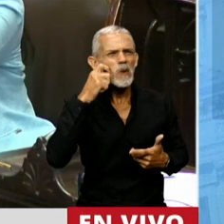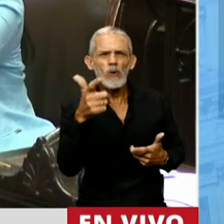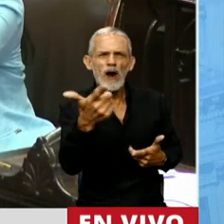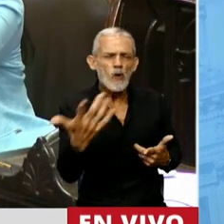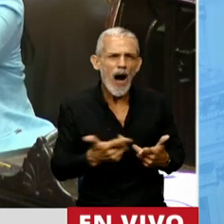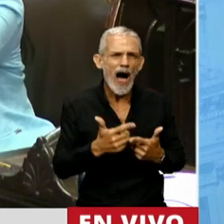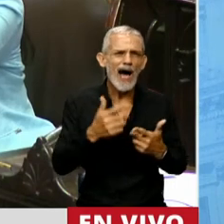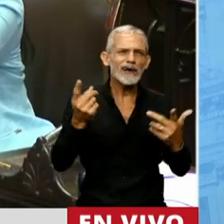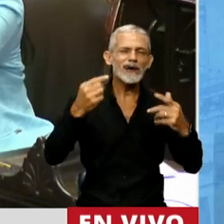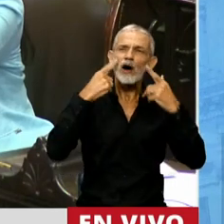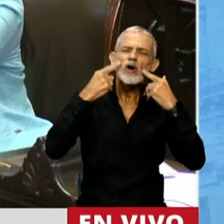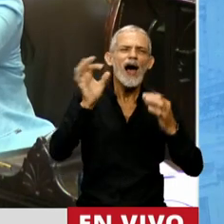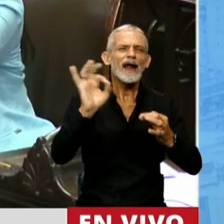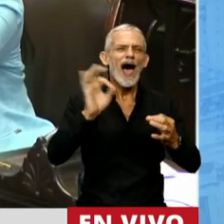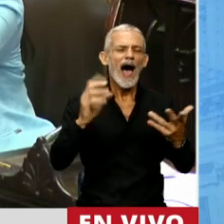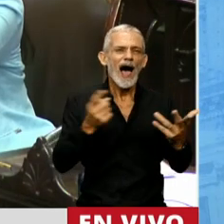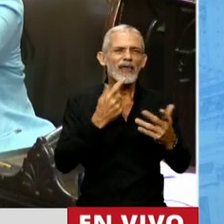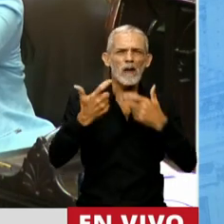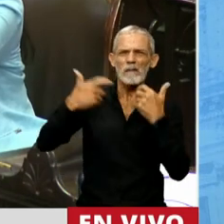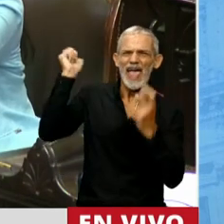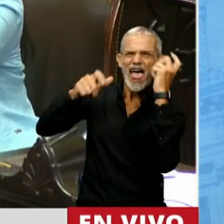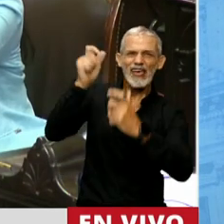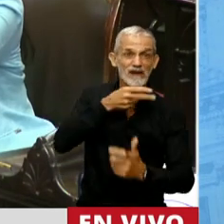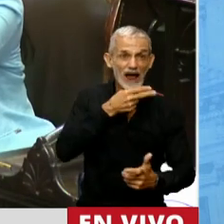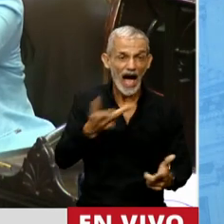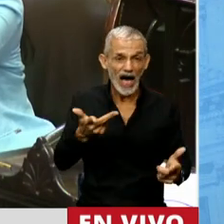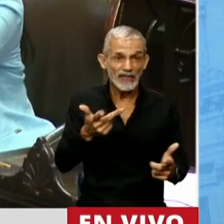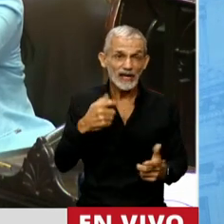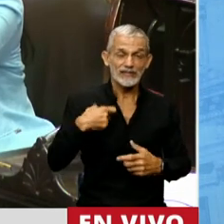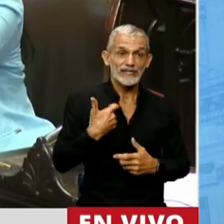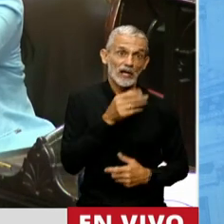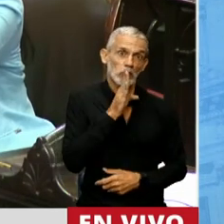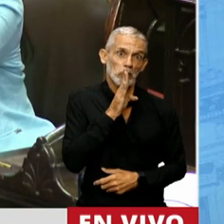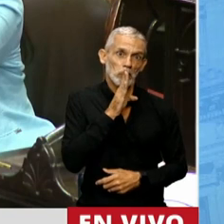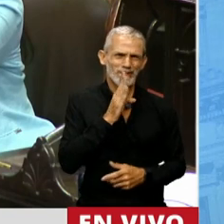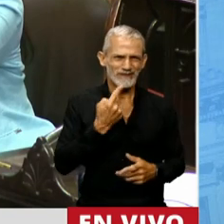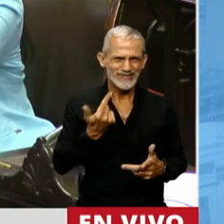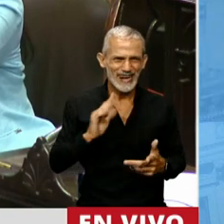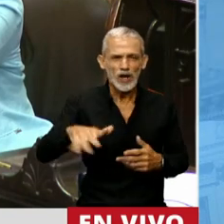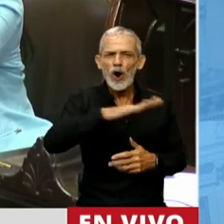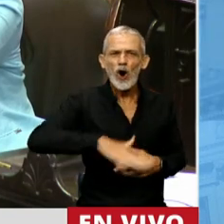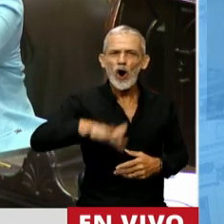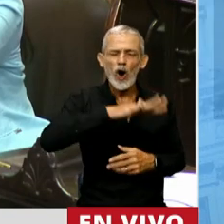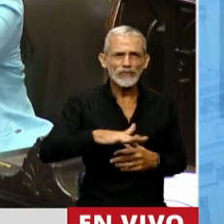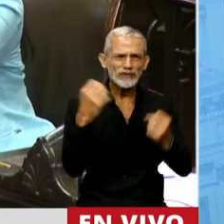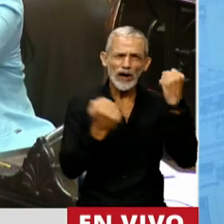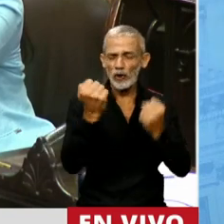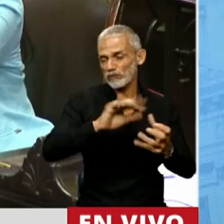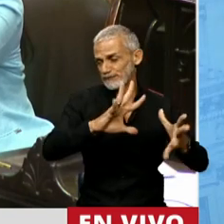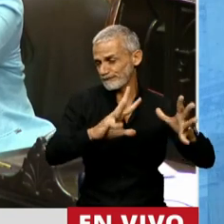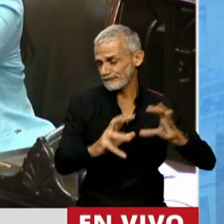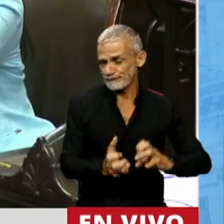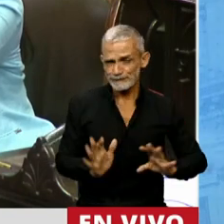nadie llorando en cámara, sin piedras en el Congreso, los sindicatos callados, en un contexto de una recesión económica